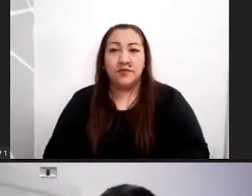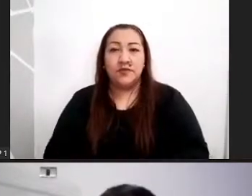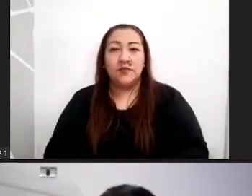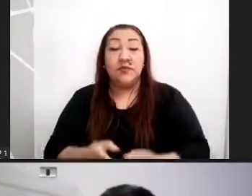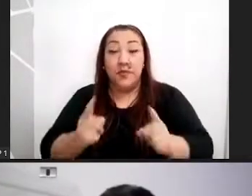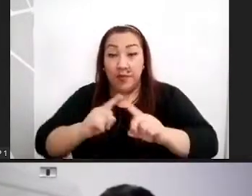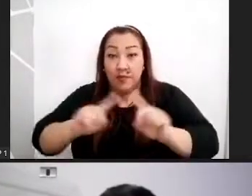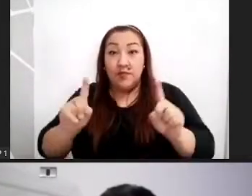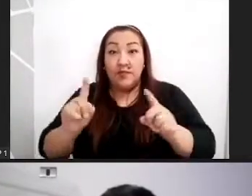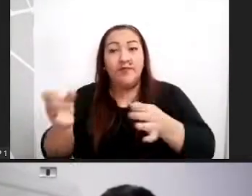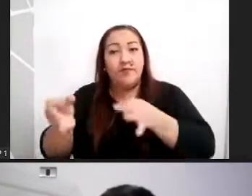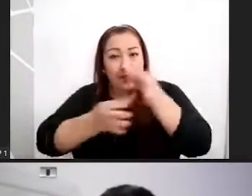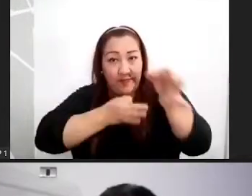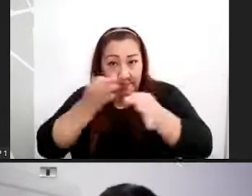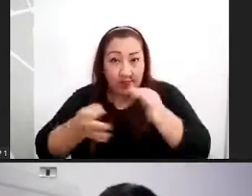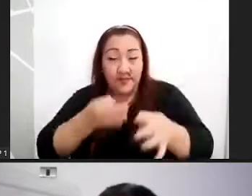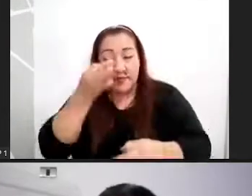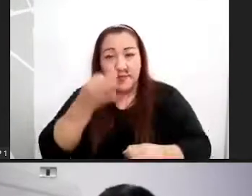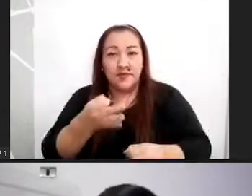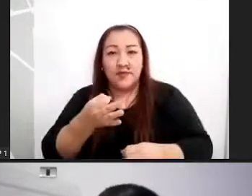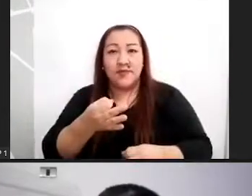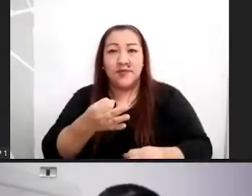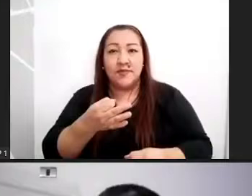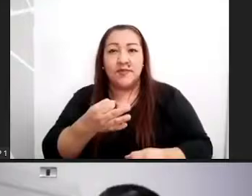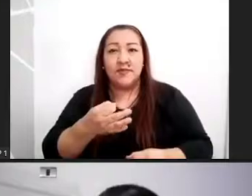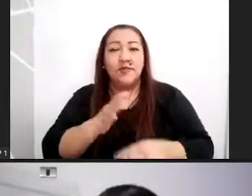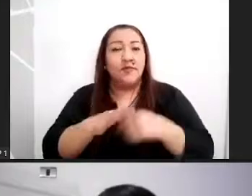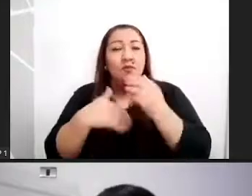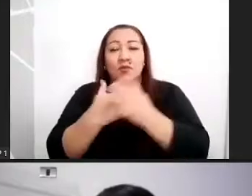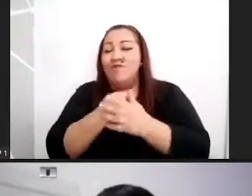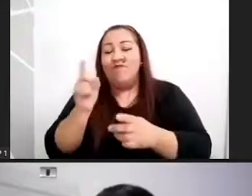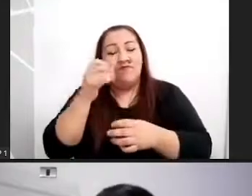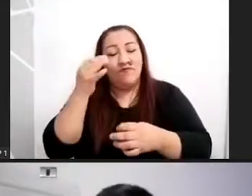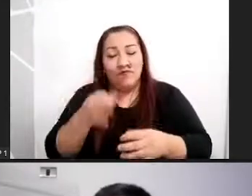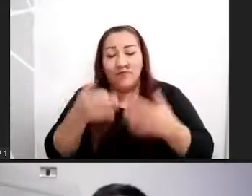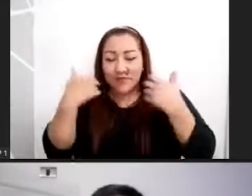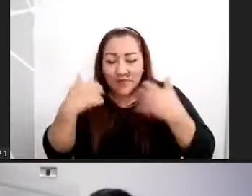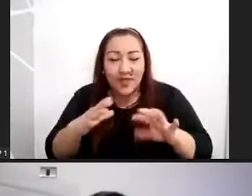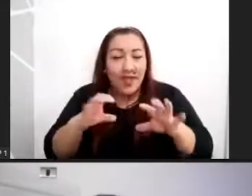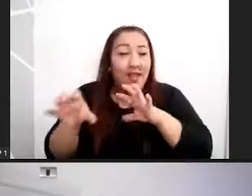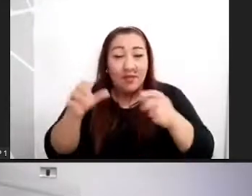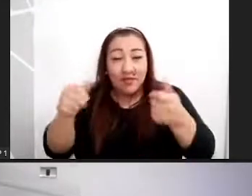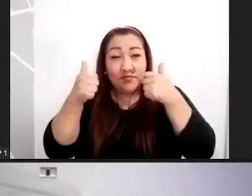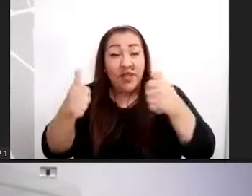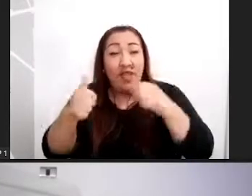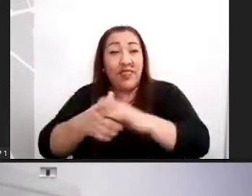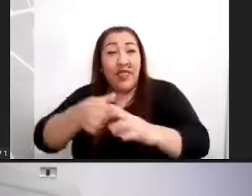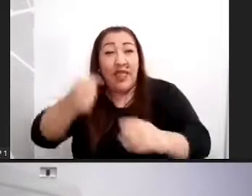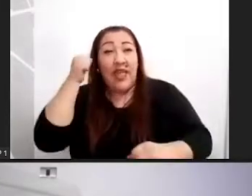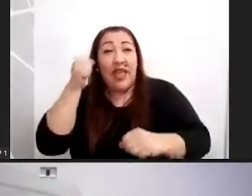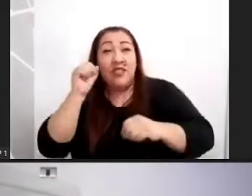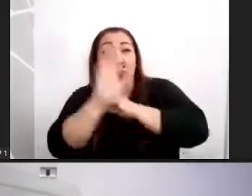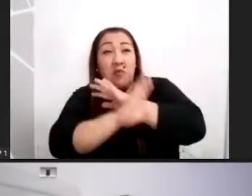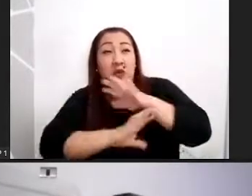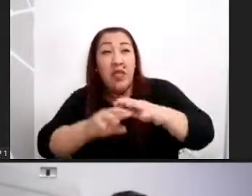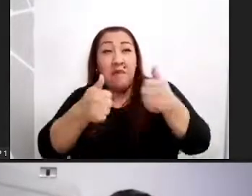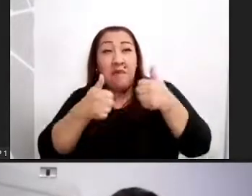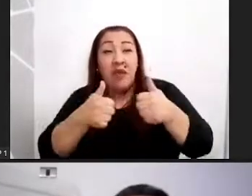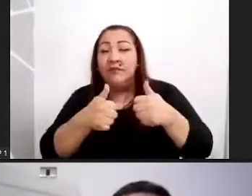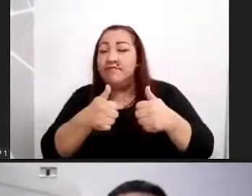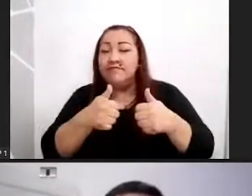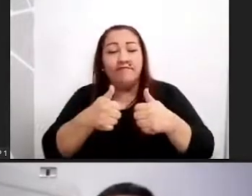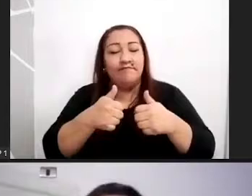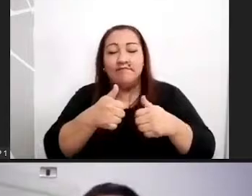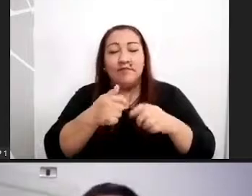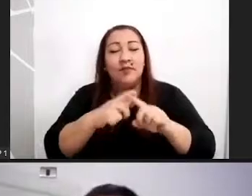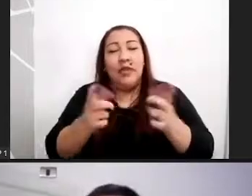debemos decir con absoluta sinceridad que no siempre hemos logrado que los derechos sean protegidos, pero nadie